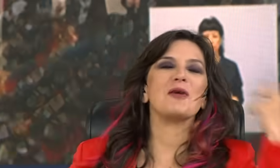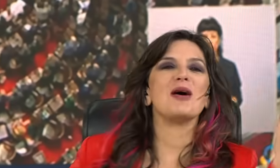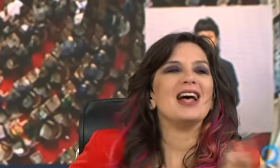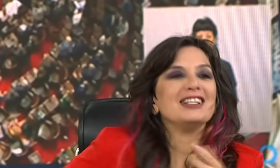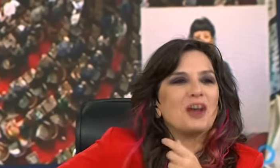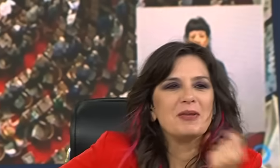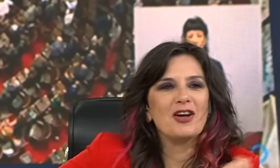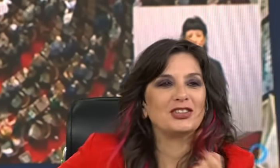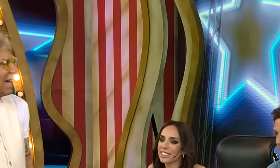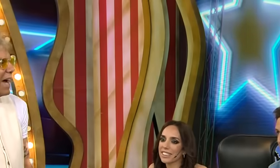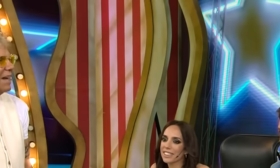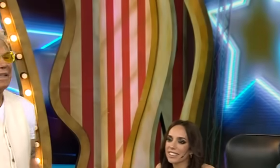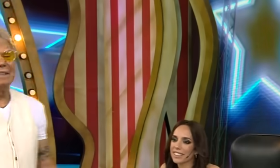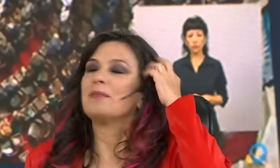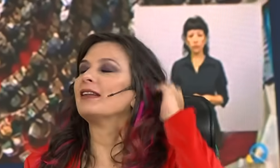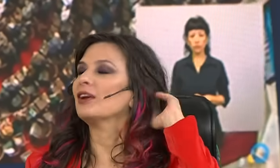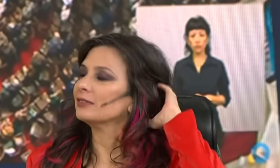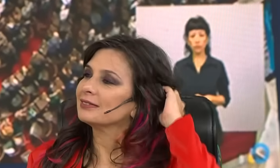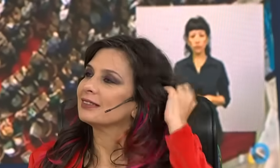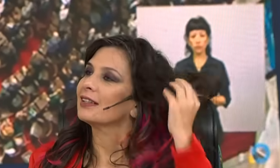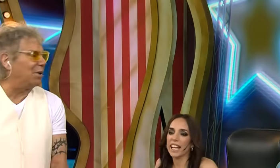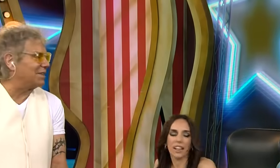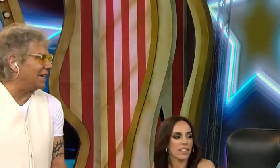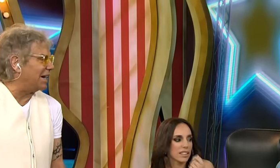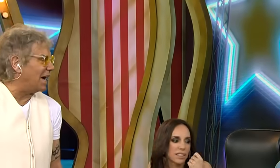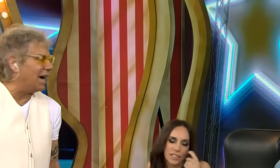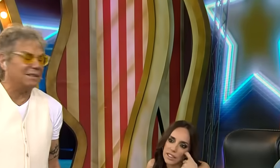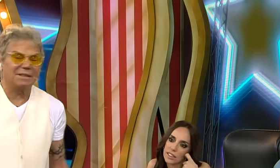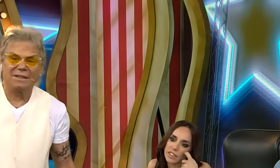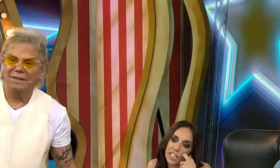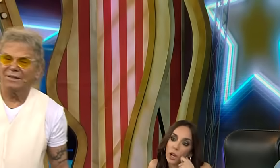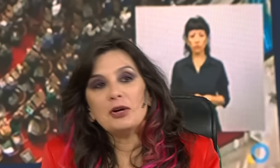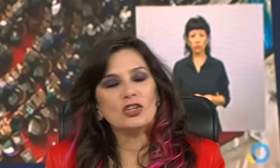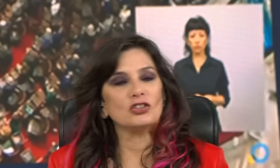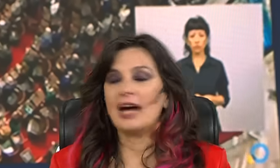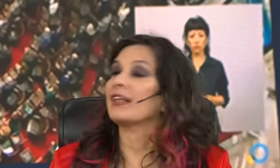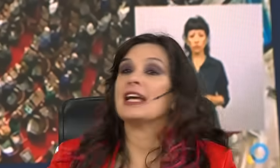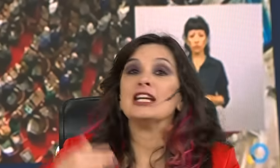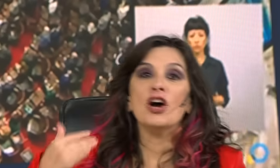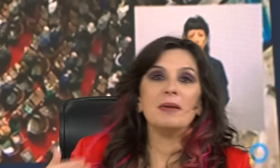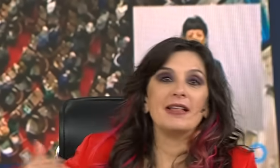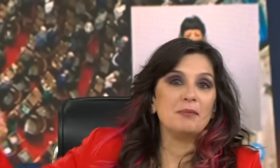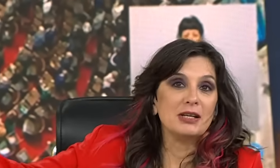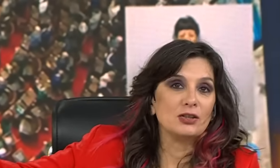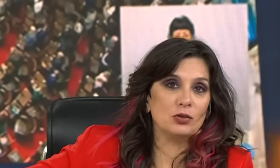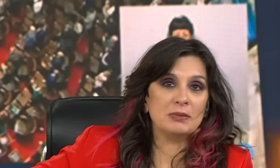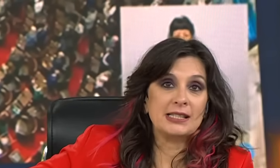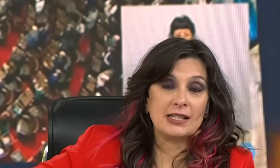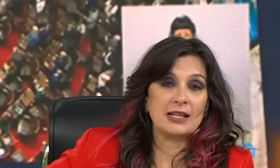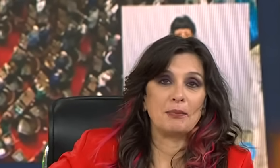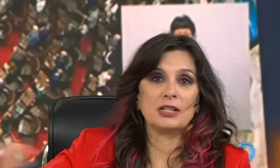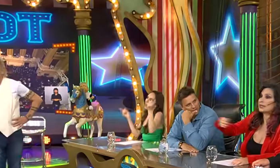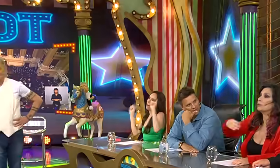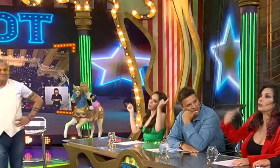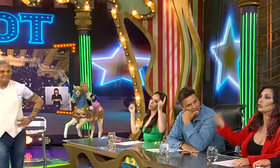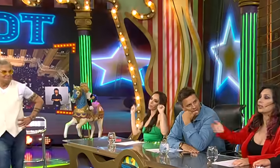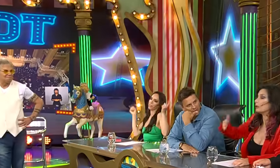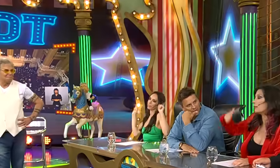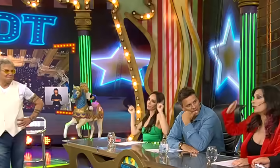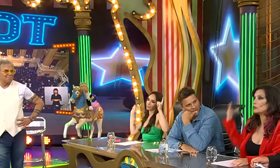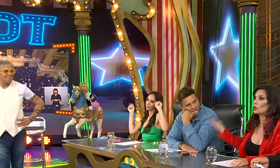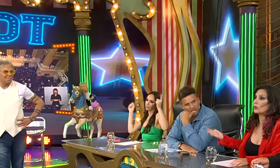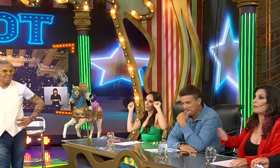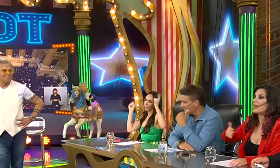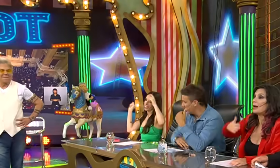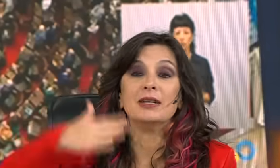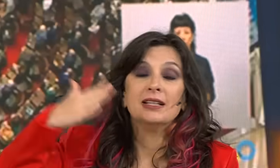Está bien. Era lo que la gente votó, estamos contentos. ¿Qué estás hablando? Bueno, chicos, llegaron y te volvieron. Perdón, llegué un poquito tarde y no me dan mi silla, porque llegué un poquito tarde porque